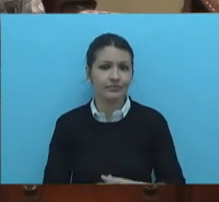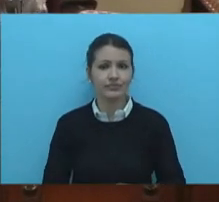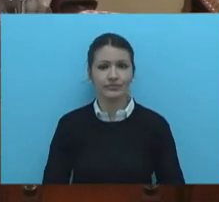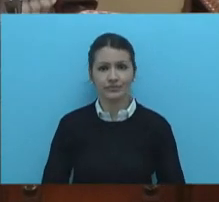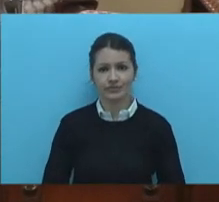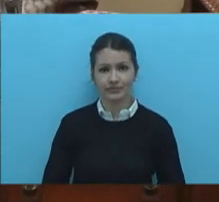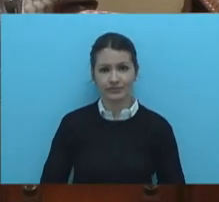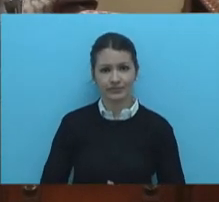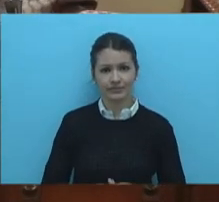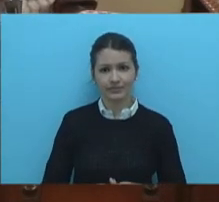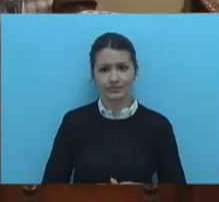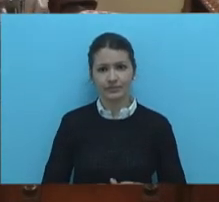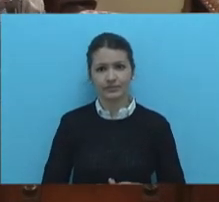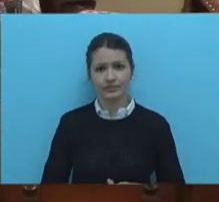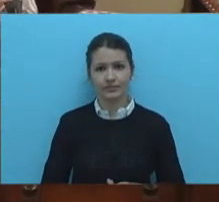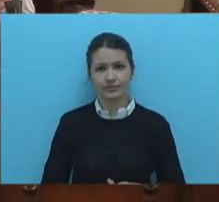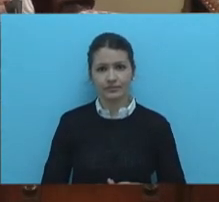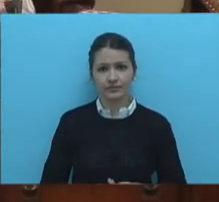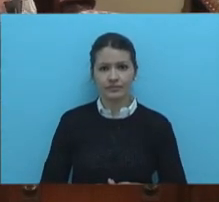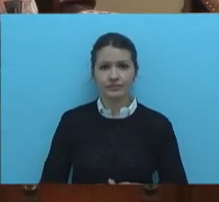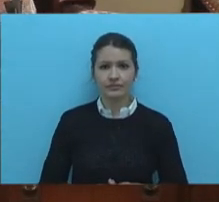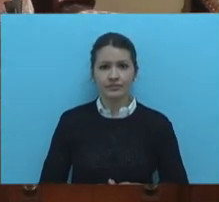Tiene la palabra el diputado